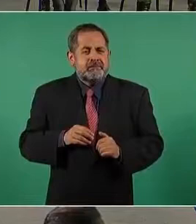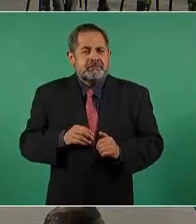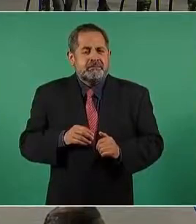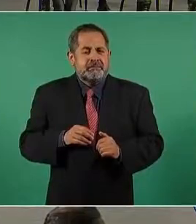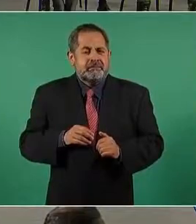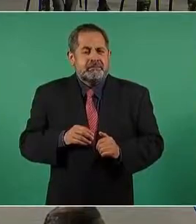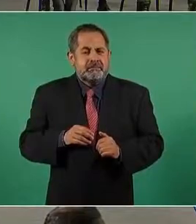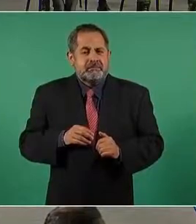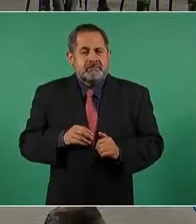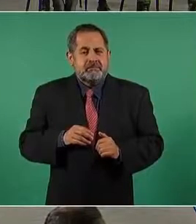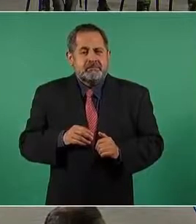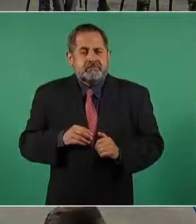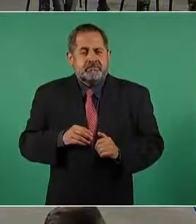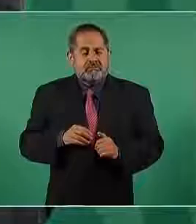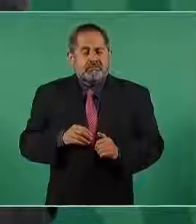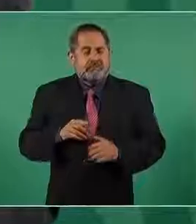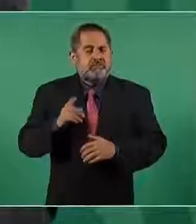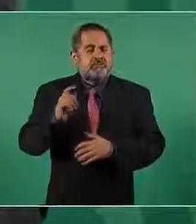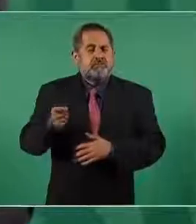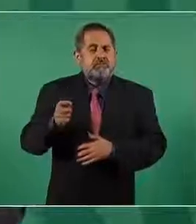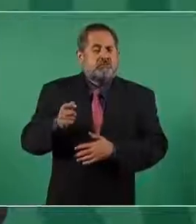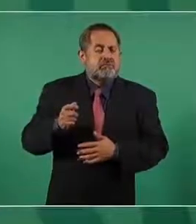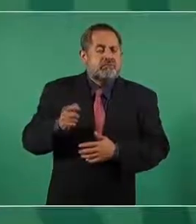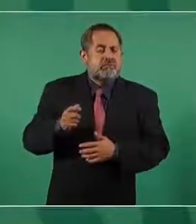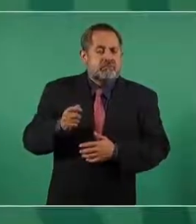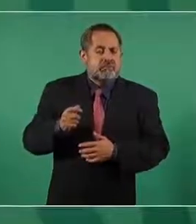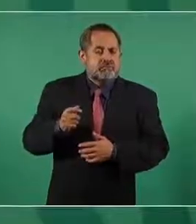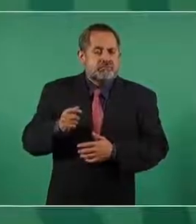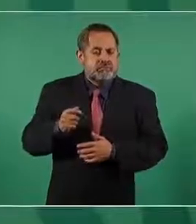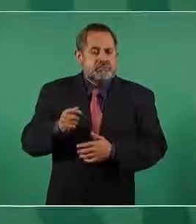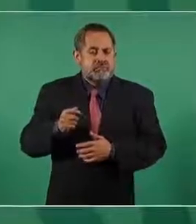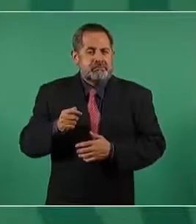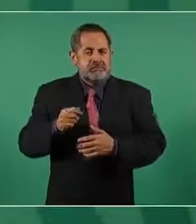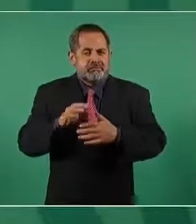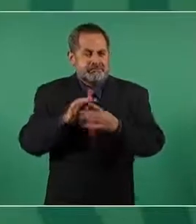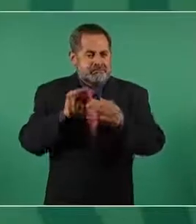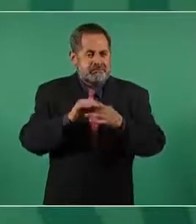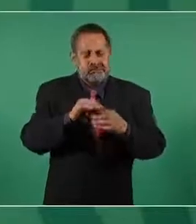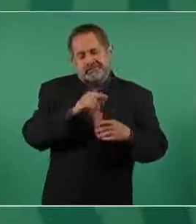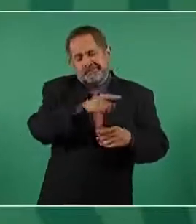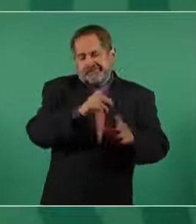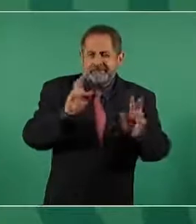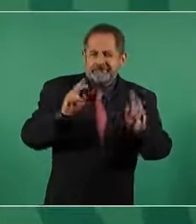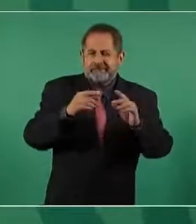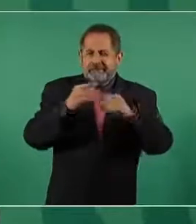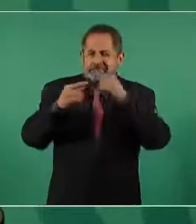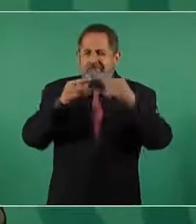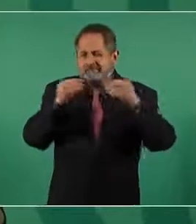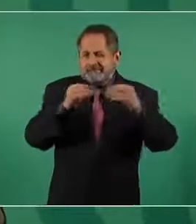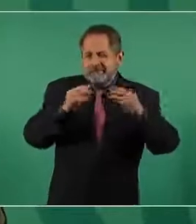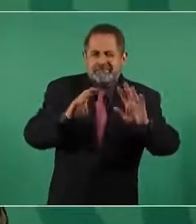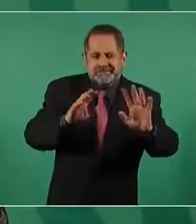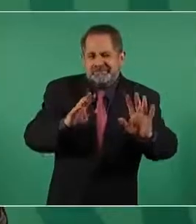lo lleva al terreno también de el debate, ¿no? Que no está mal,